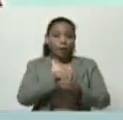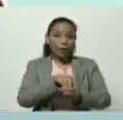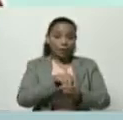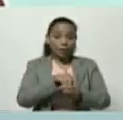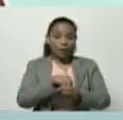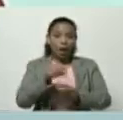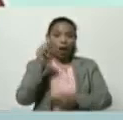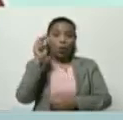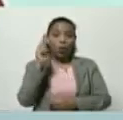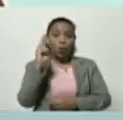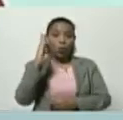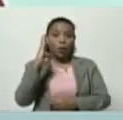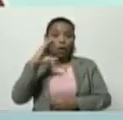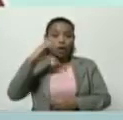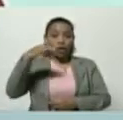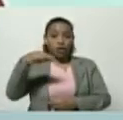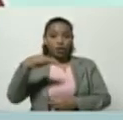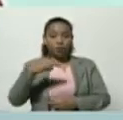a las VC.